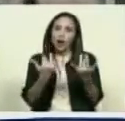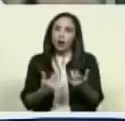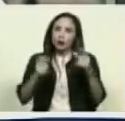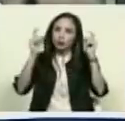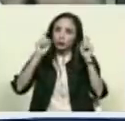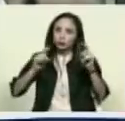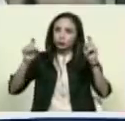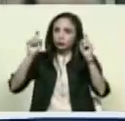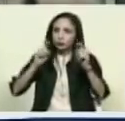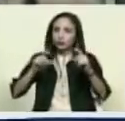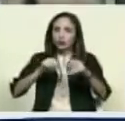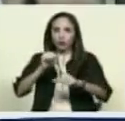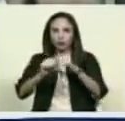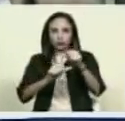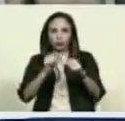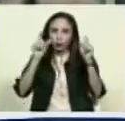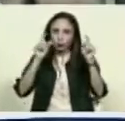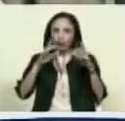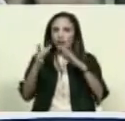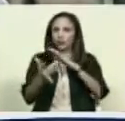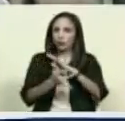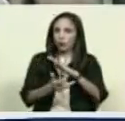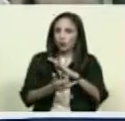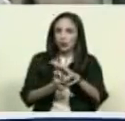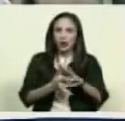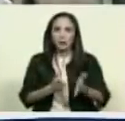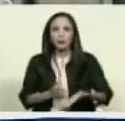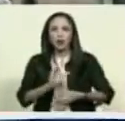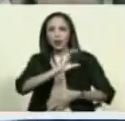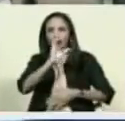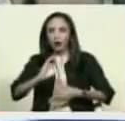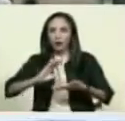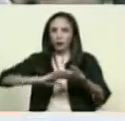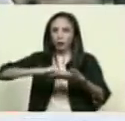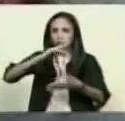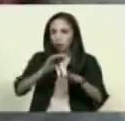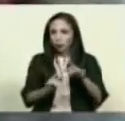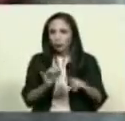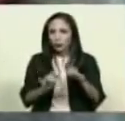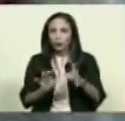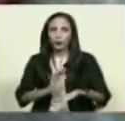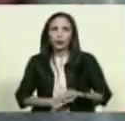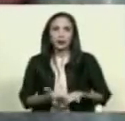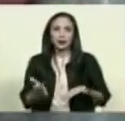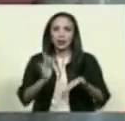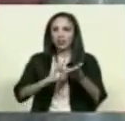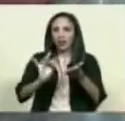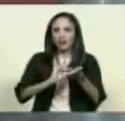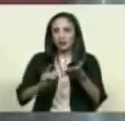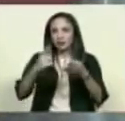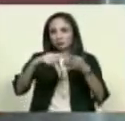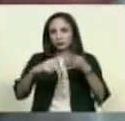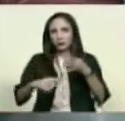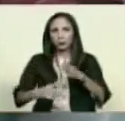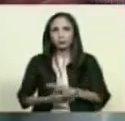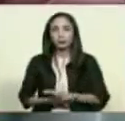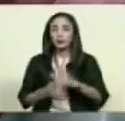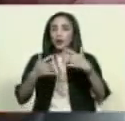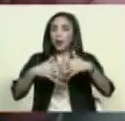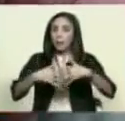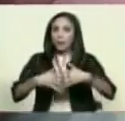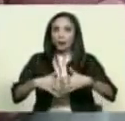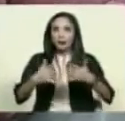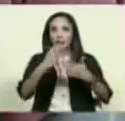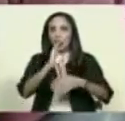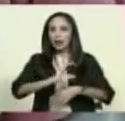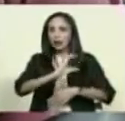generación de jóvenes en la tecnología, en la producción nacional. Quiero saludar muy especialmente a todos los trabajadores y trabajadoras de Industrias Canaima, a su